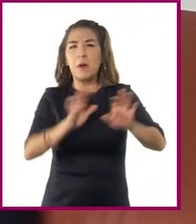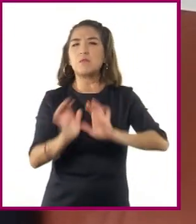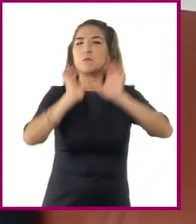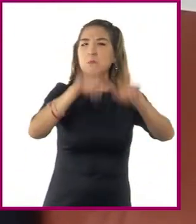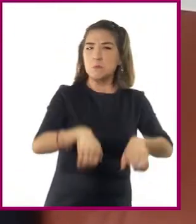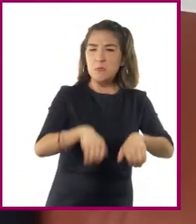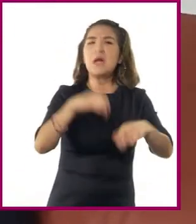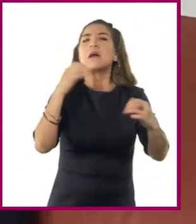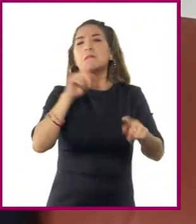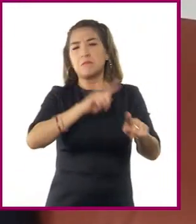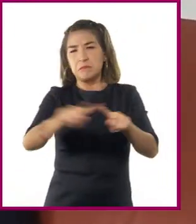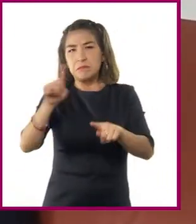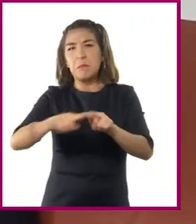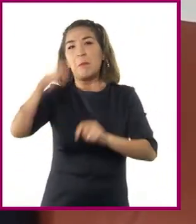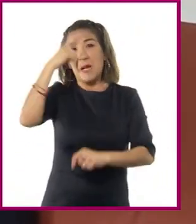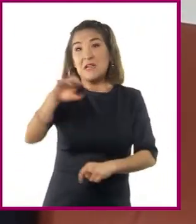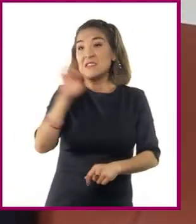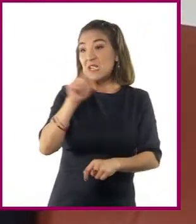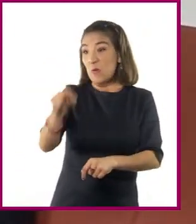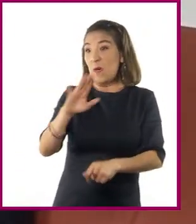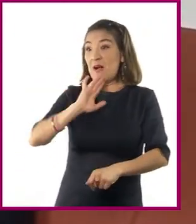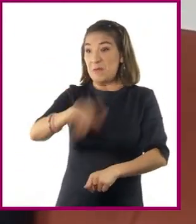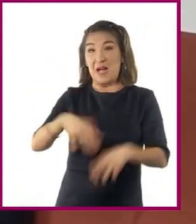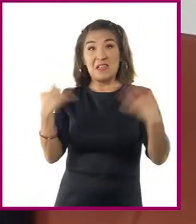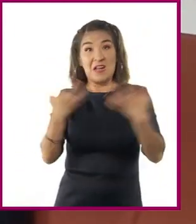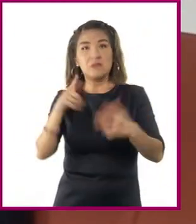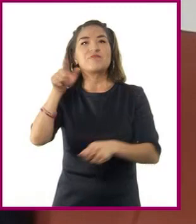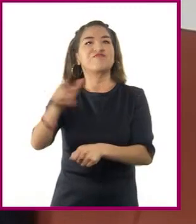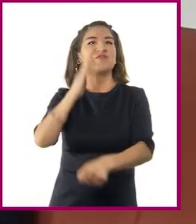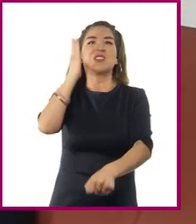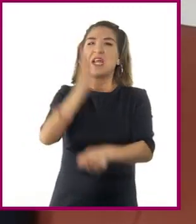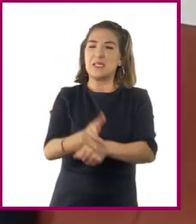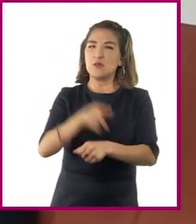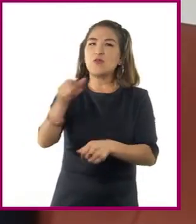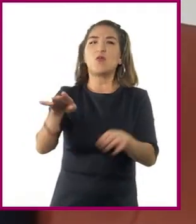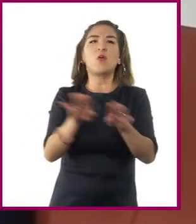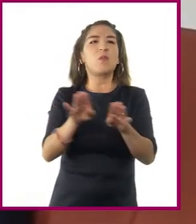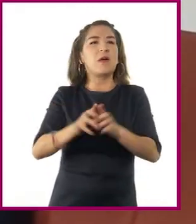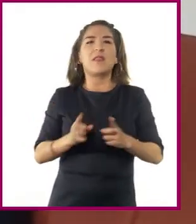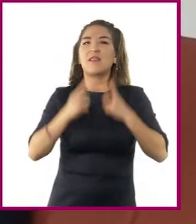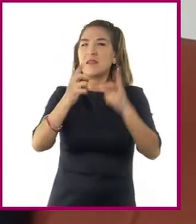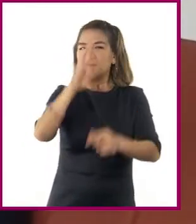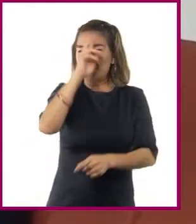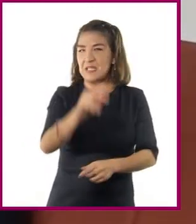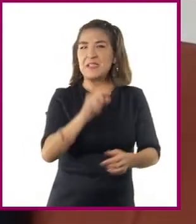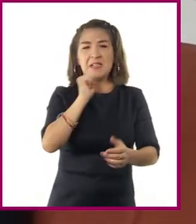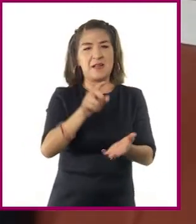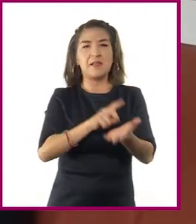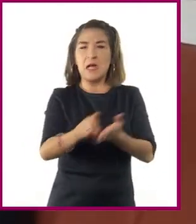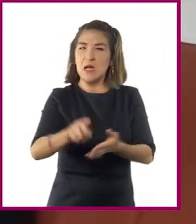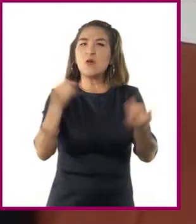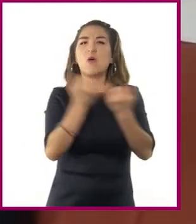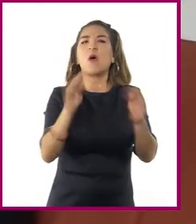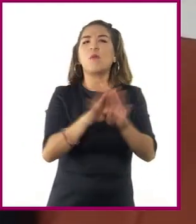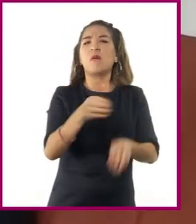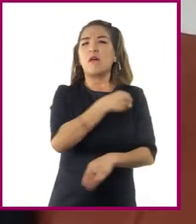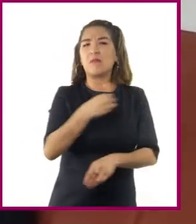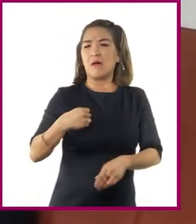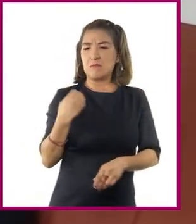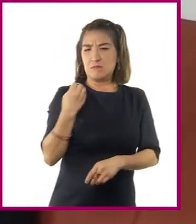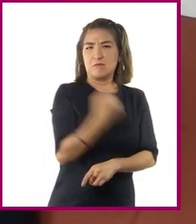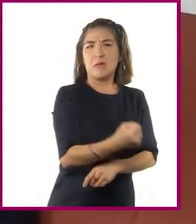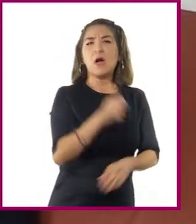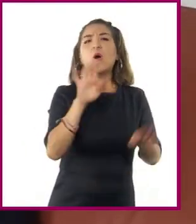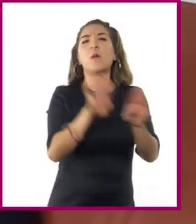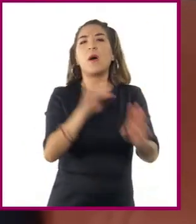etc., y que a la vez castiga a los que hacen mal, y una sociedad que otorga derechos, pero también impone obligaciones, como al pagar con